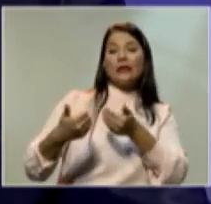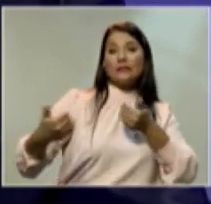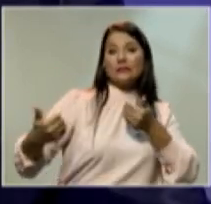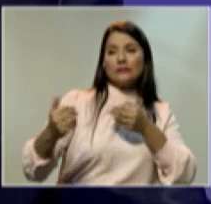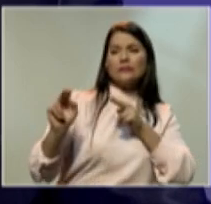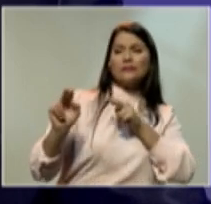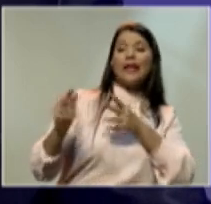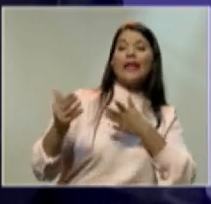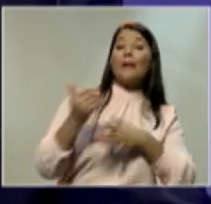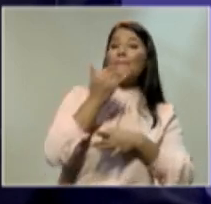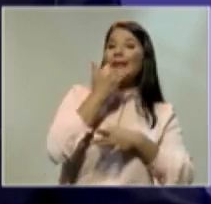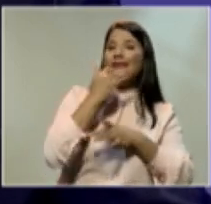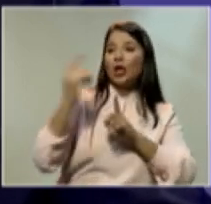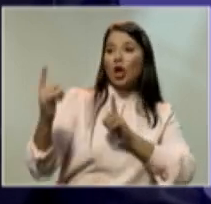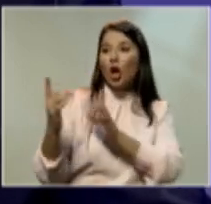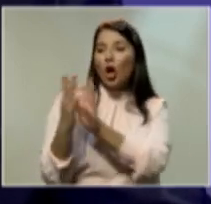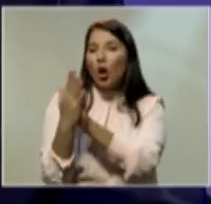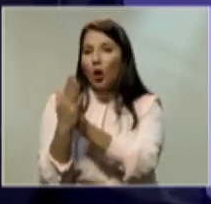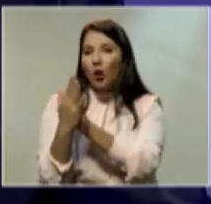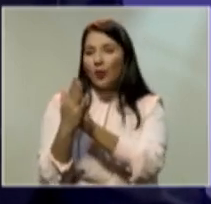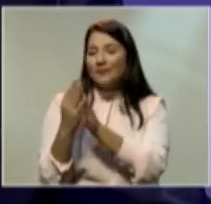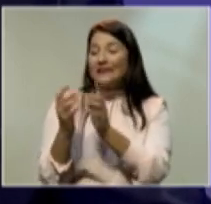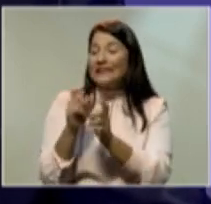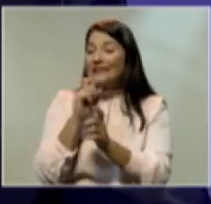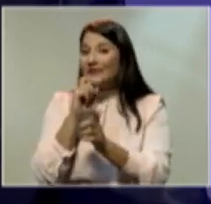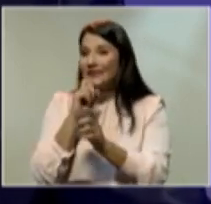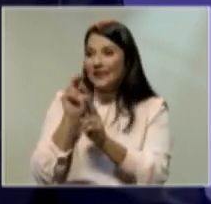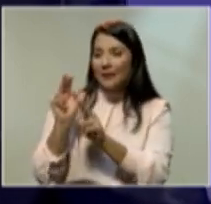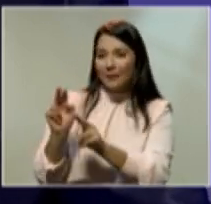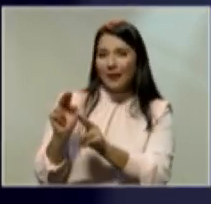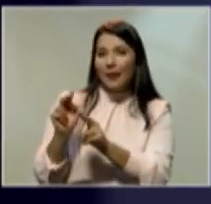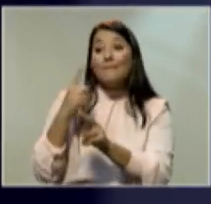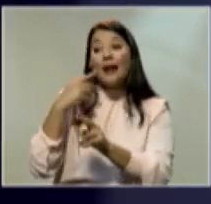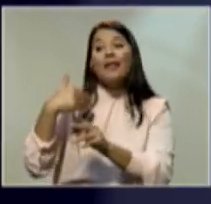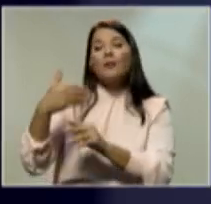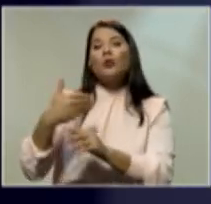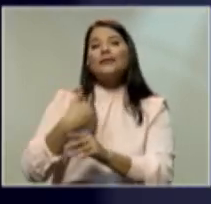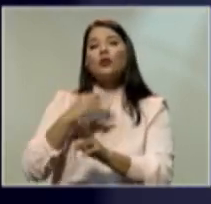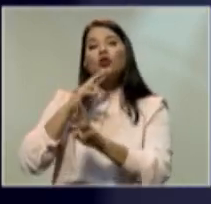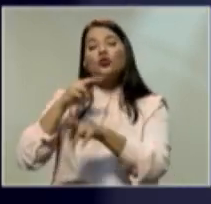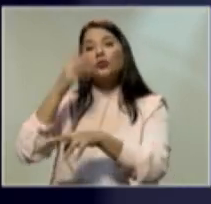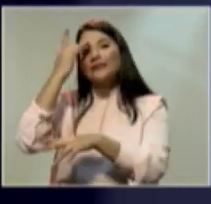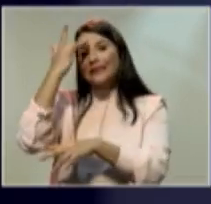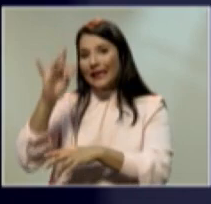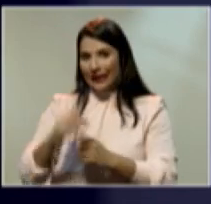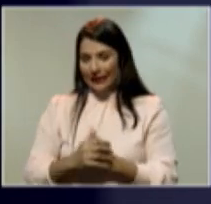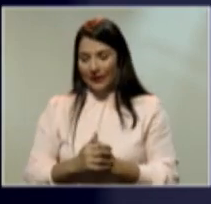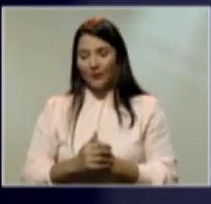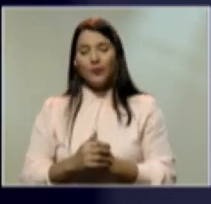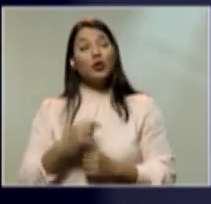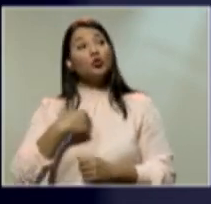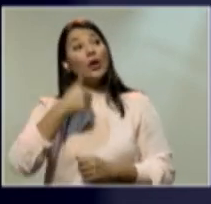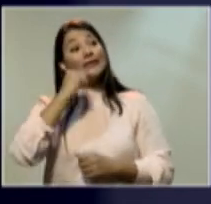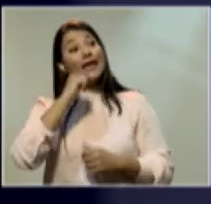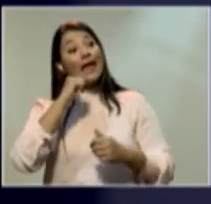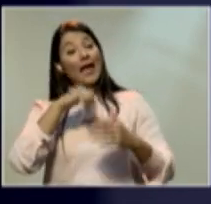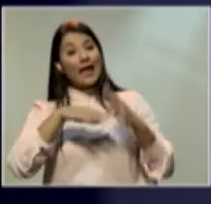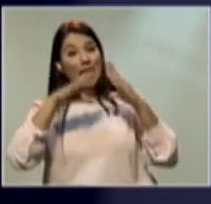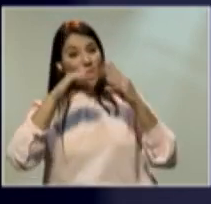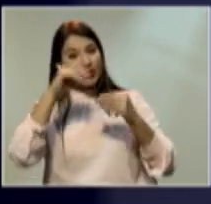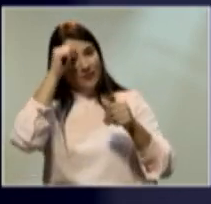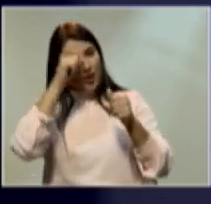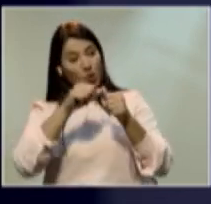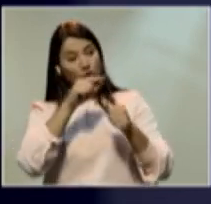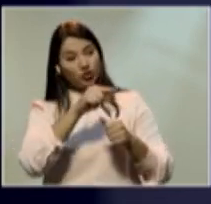tener una palabra inteligente al respecto. Anoche me acordé de usted mientras